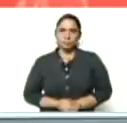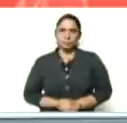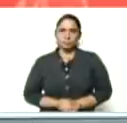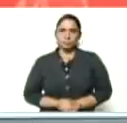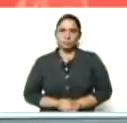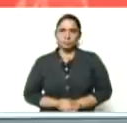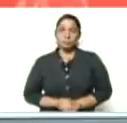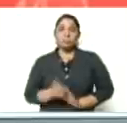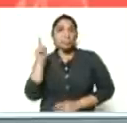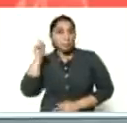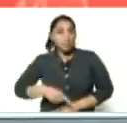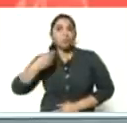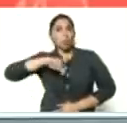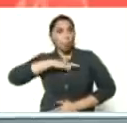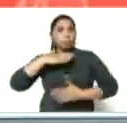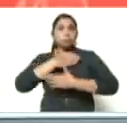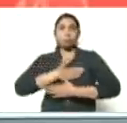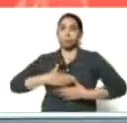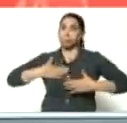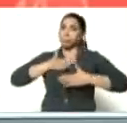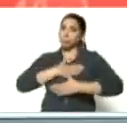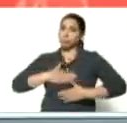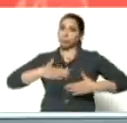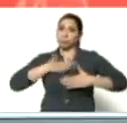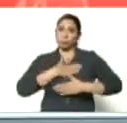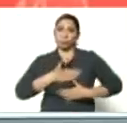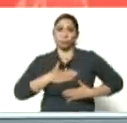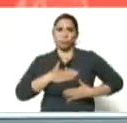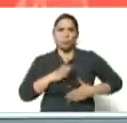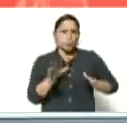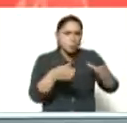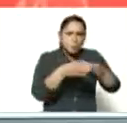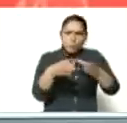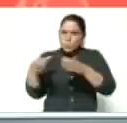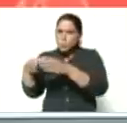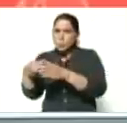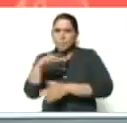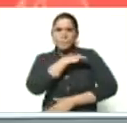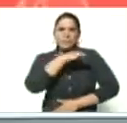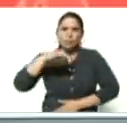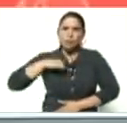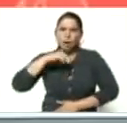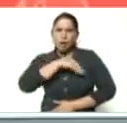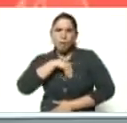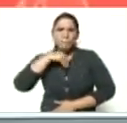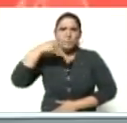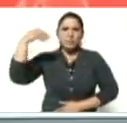Sino que también tenemos la satisfacción colectiva, personal, espiritual,